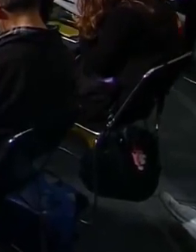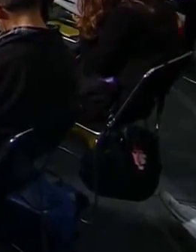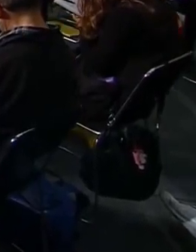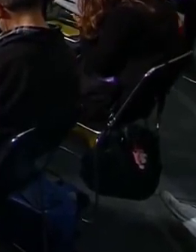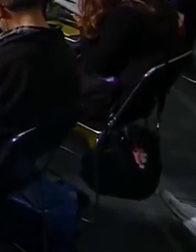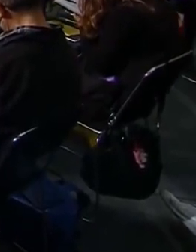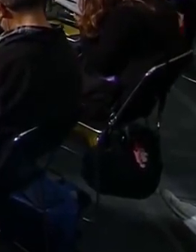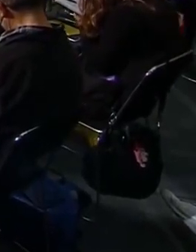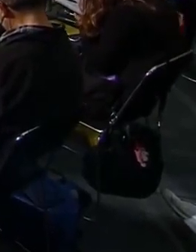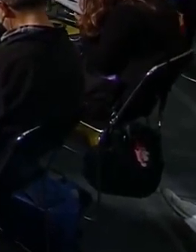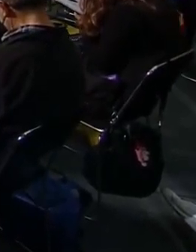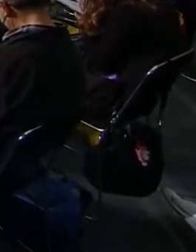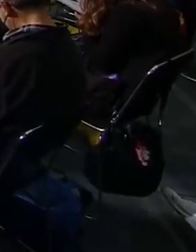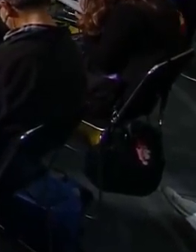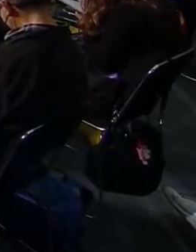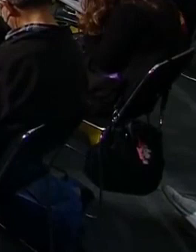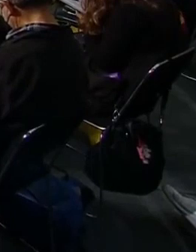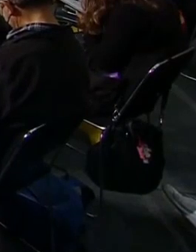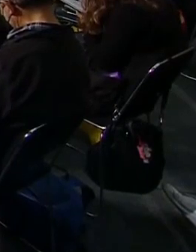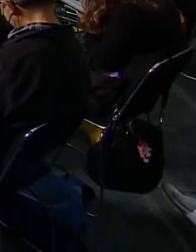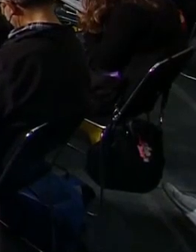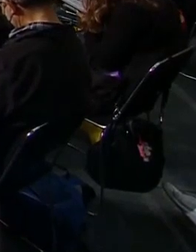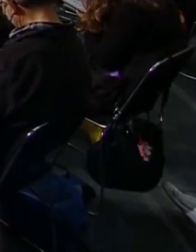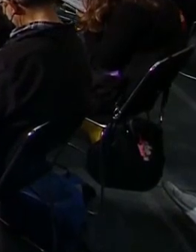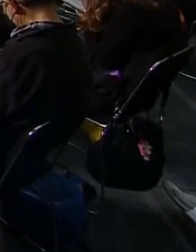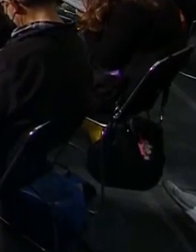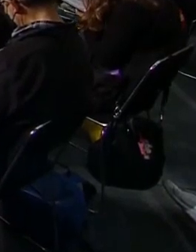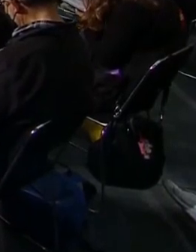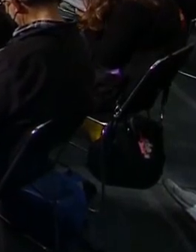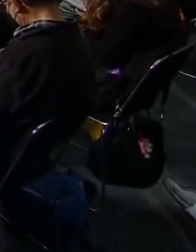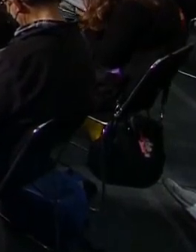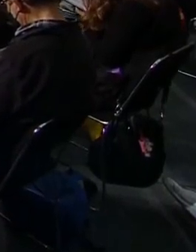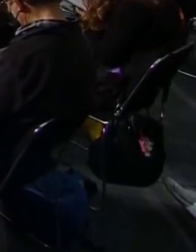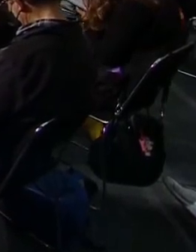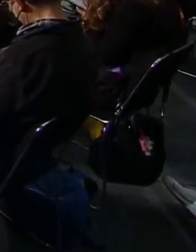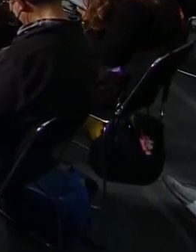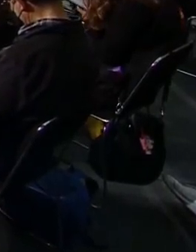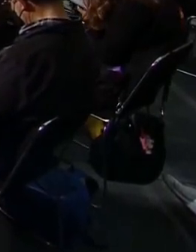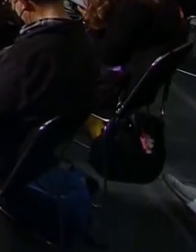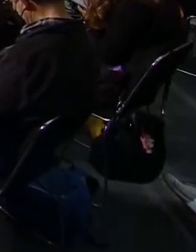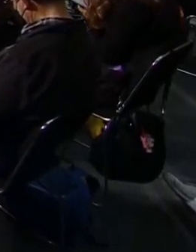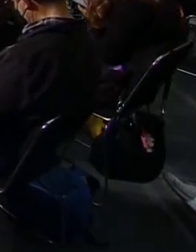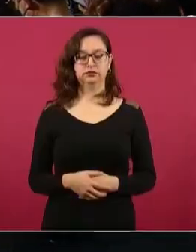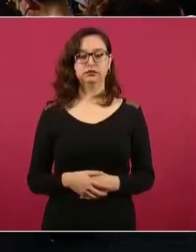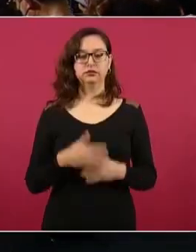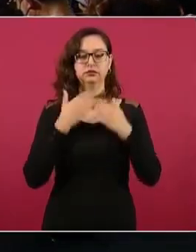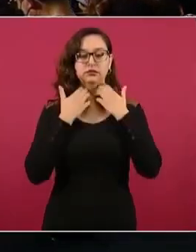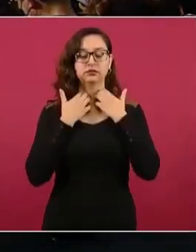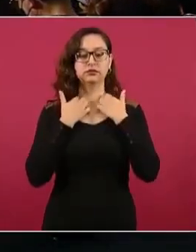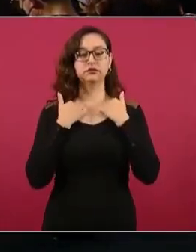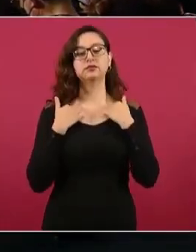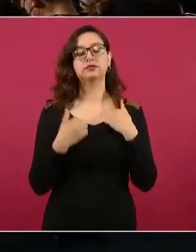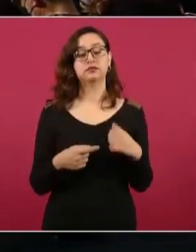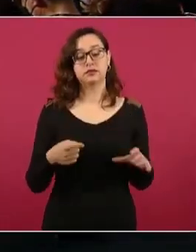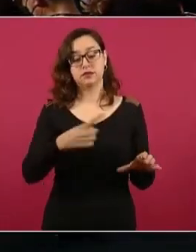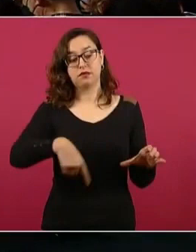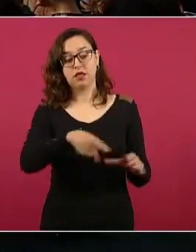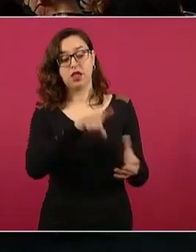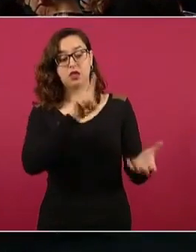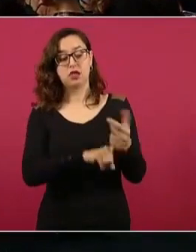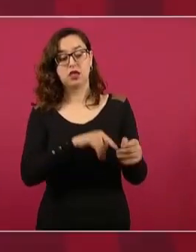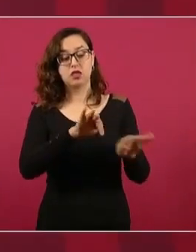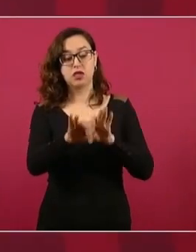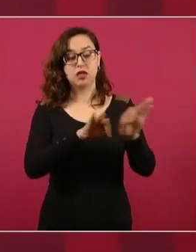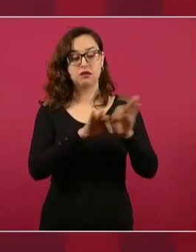consultorios, son condiciones muy precarias. Hay todo un tema incluso de justicia laboral o incluso de cumplimiento de las